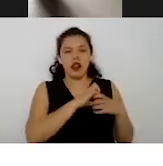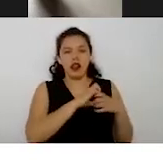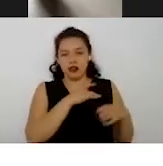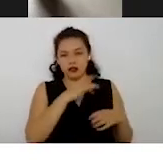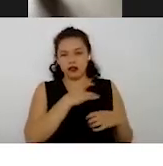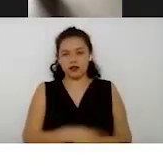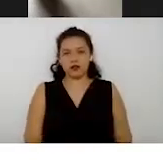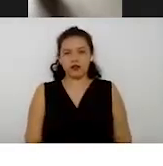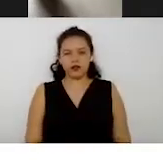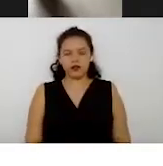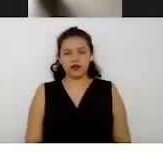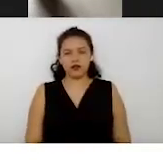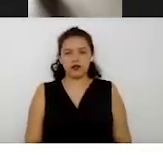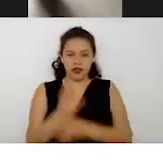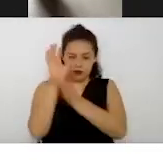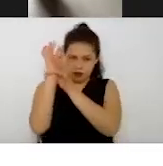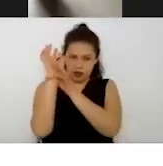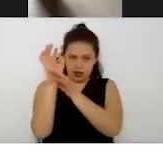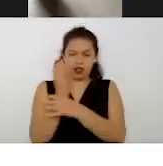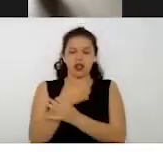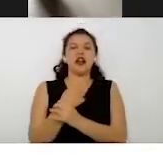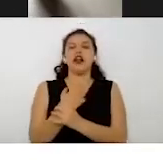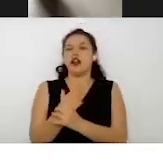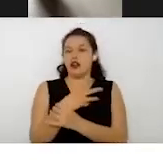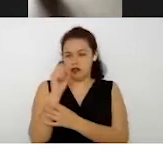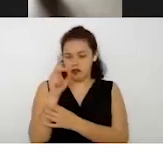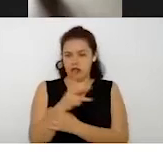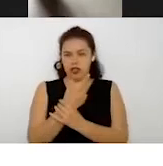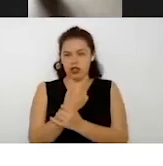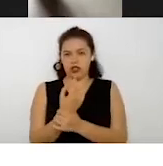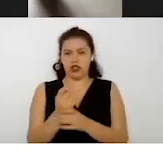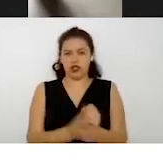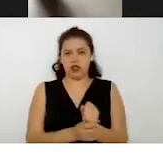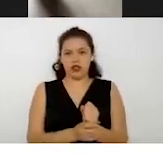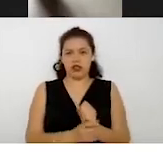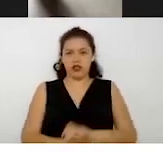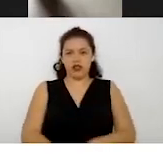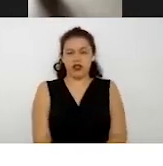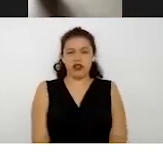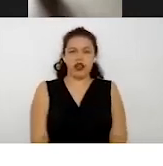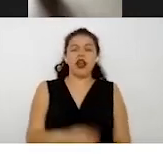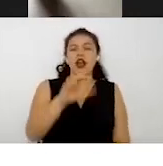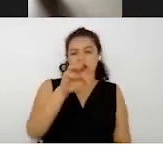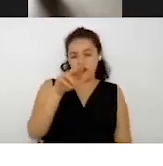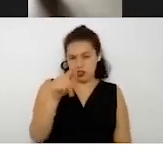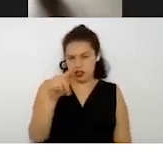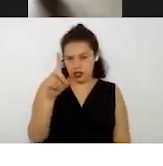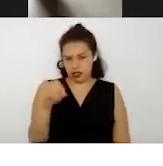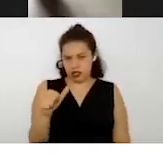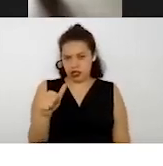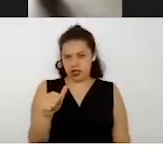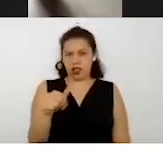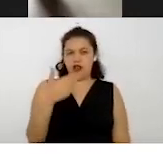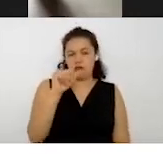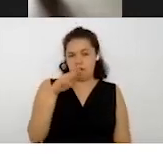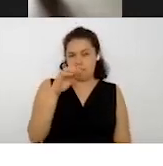La muñeca. En la radial, ok. Está el carótido, la humeral,